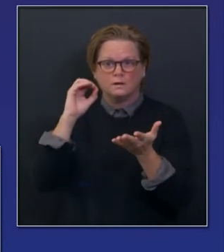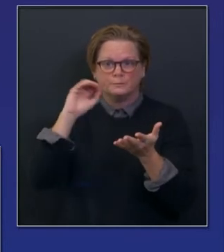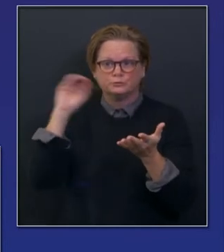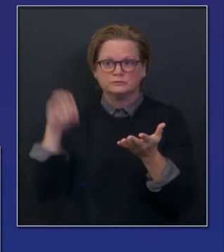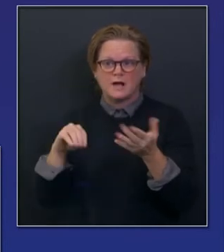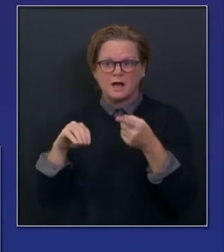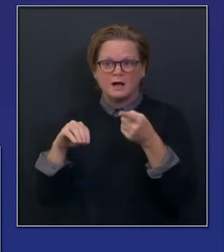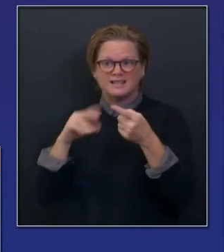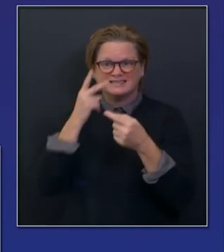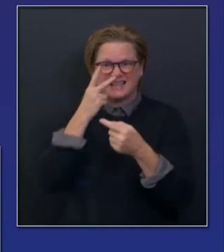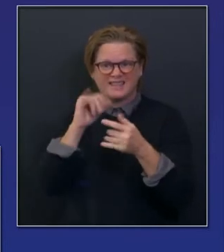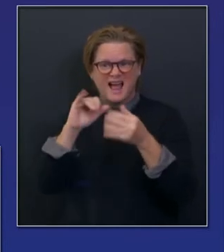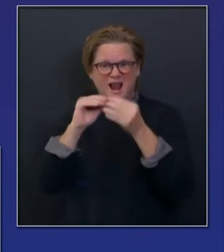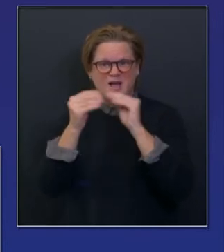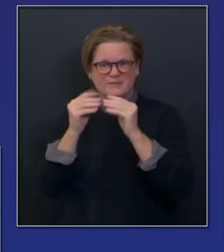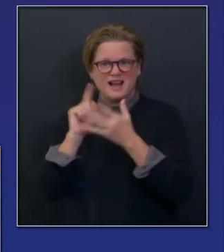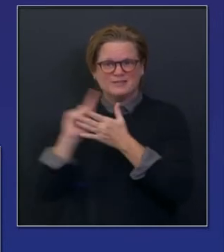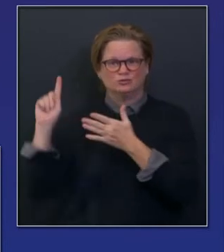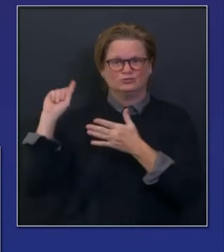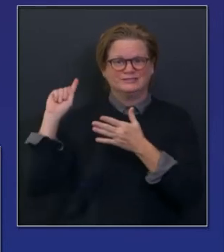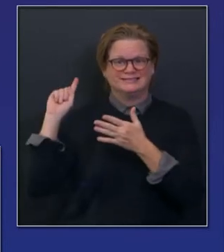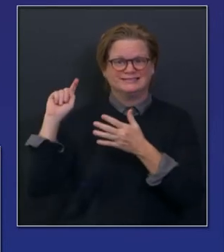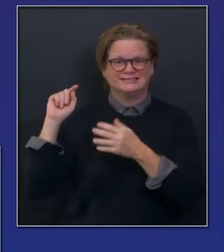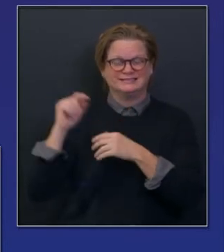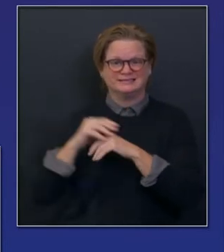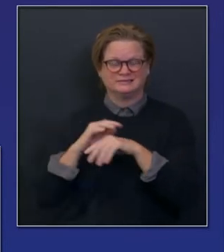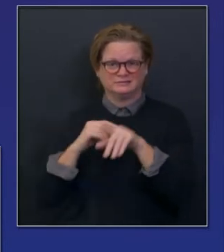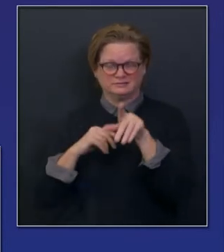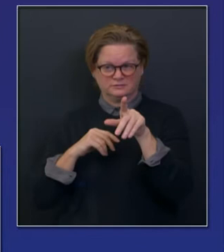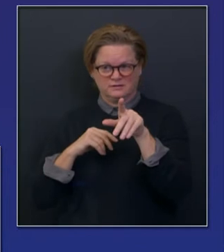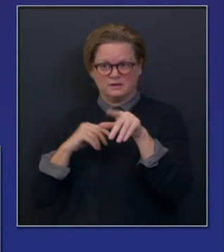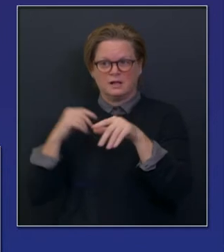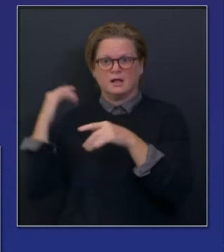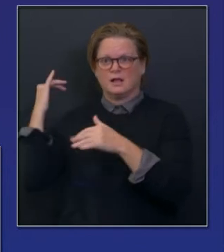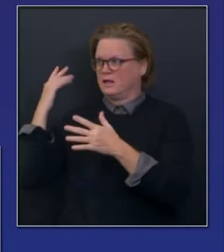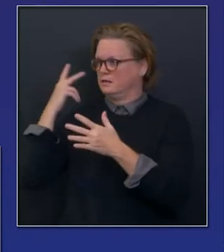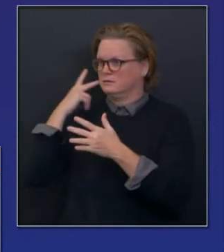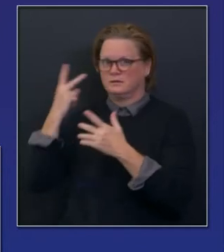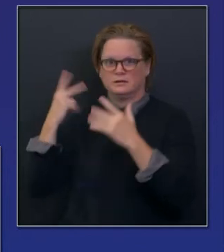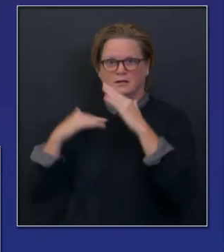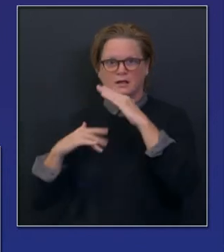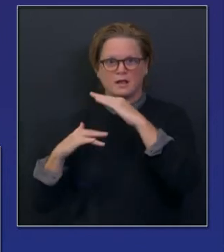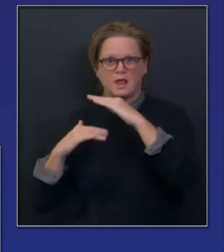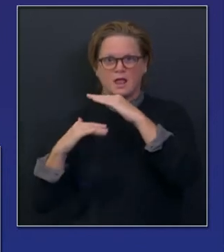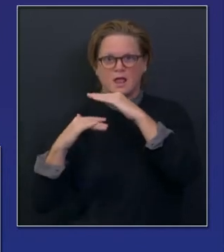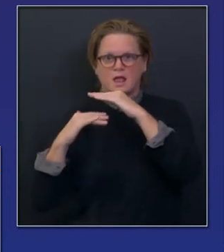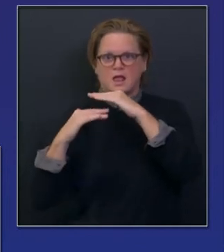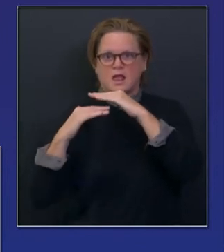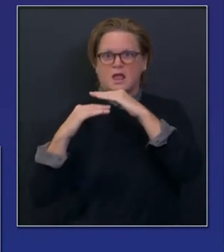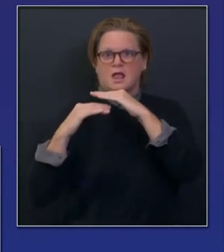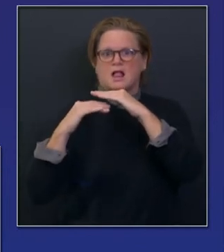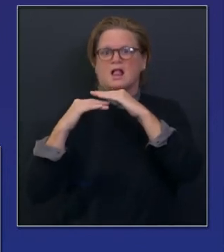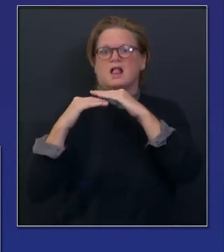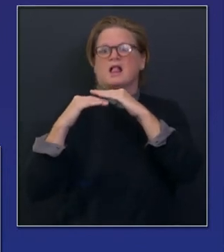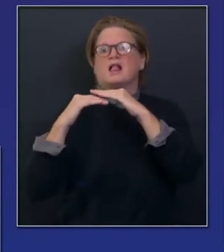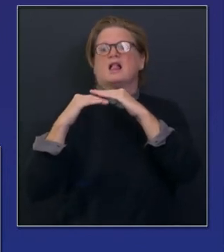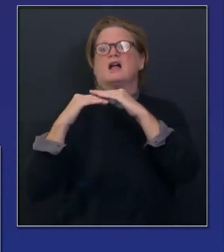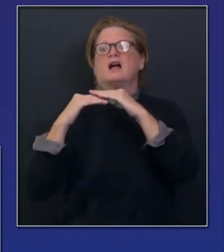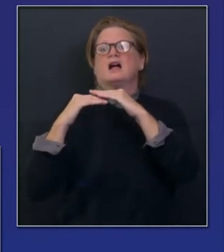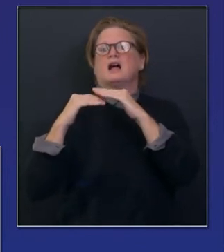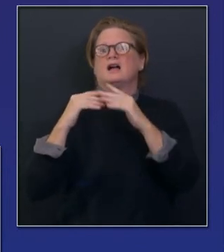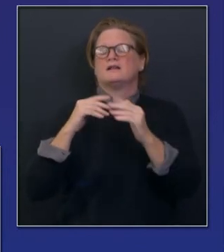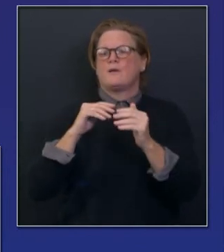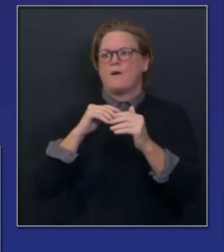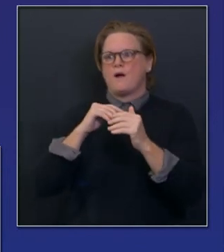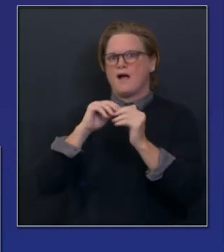muy real. Es decir, las proyecciones se están manifestando. Si uno sigue proyectando